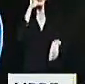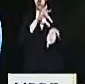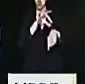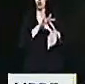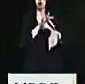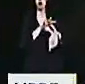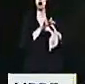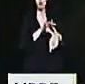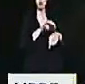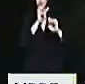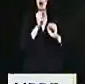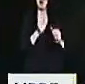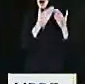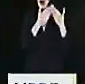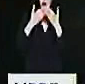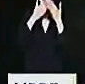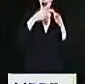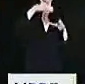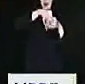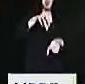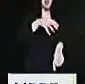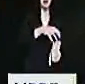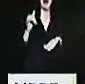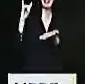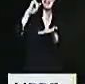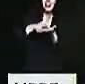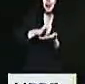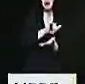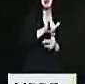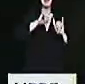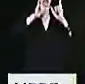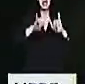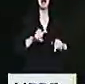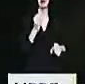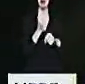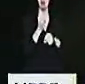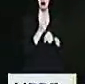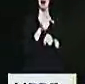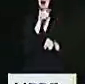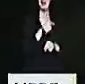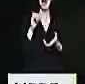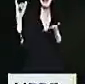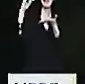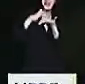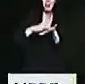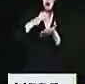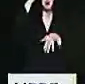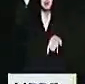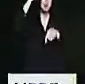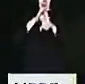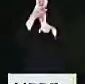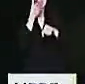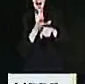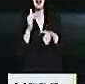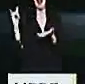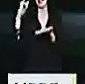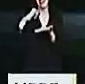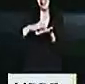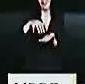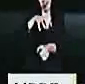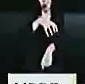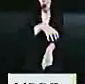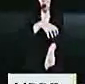para que se quede trabajando en Aysén, con la capacidad de Aysén, con la patología, con la epidemiología de Aysén. O sea, eso es lo que uno quisiera,